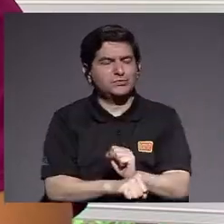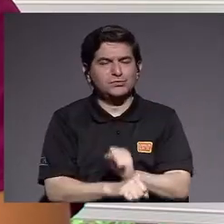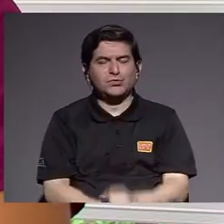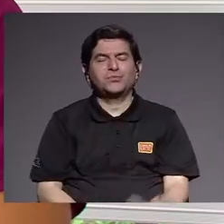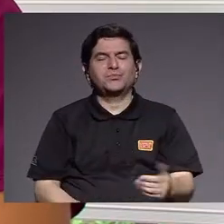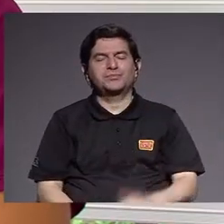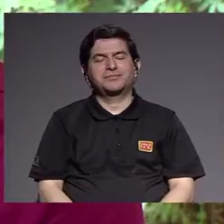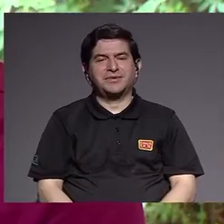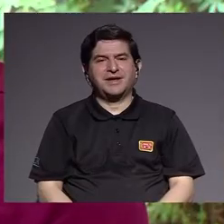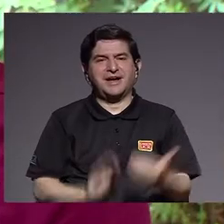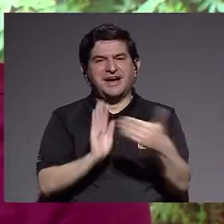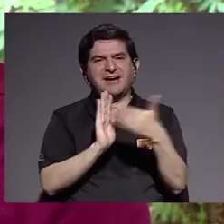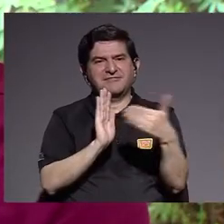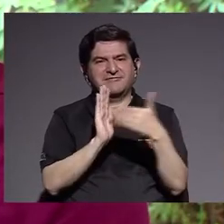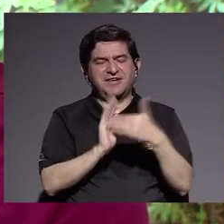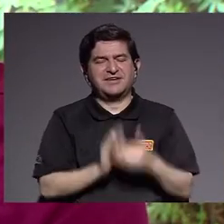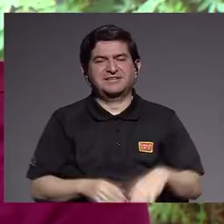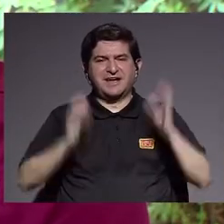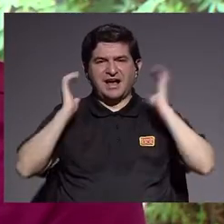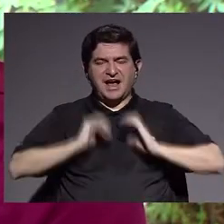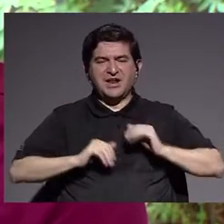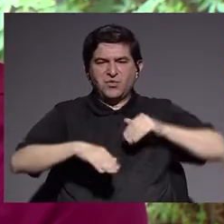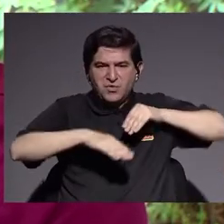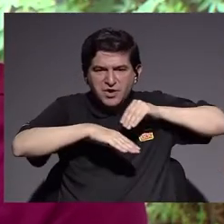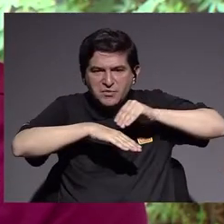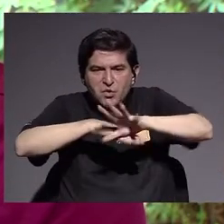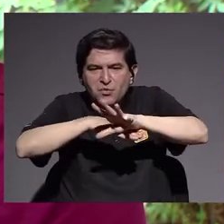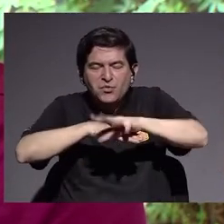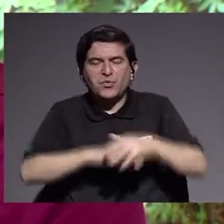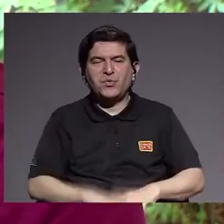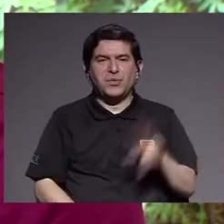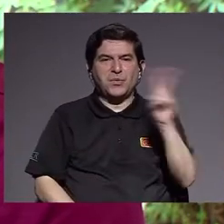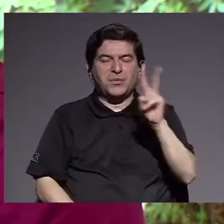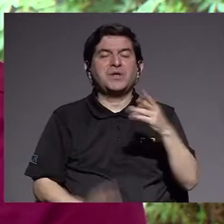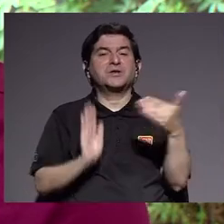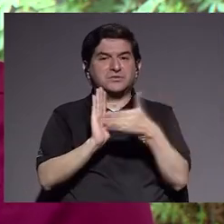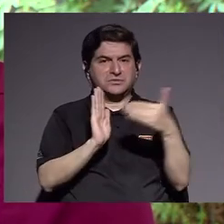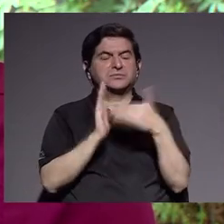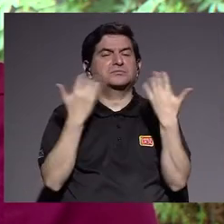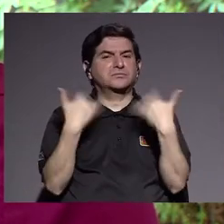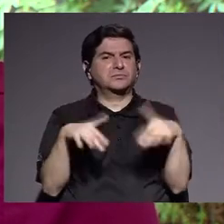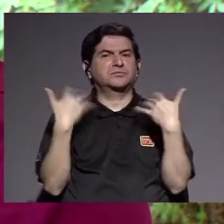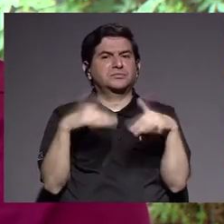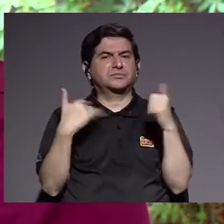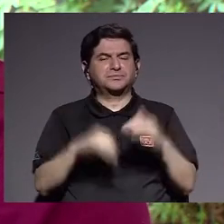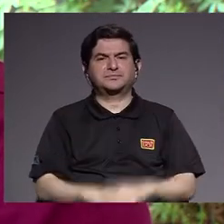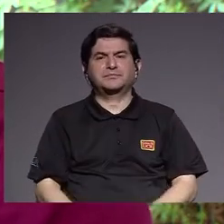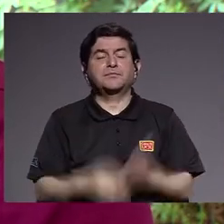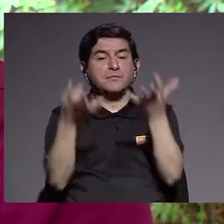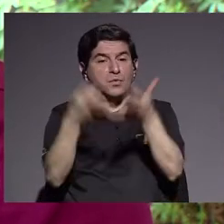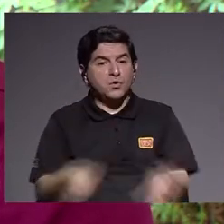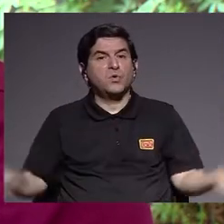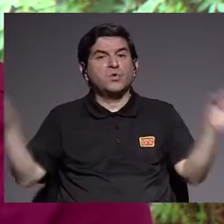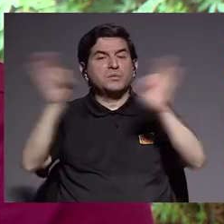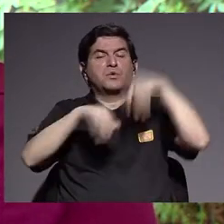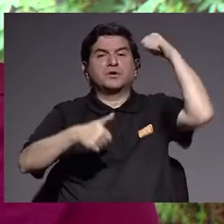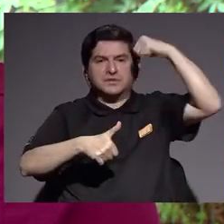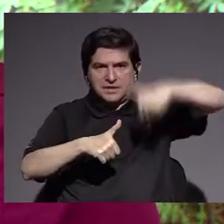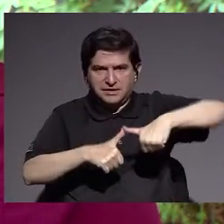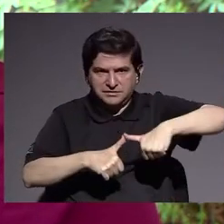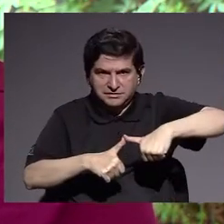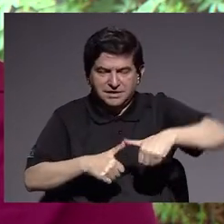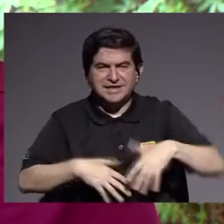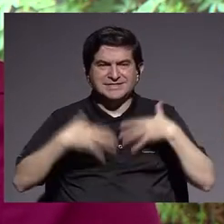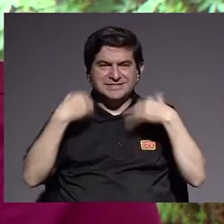manera digamos si es importante entonces recordar eso que la salud oral es súper importante nos va a ayudar a